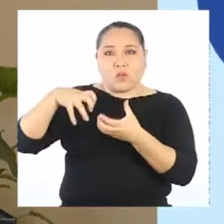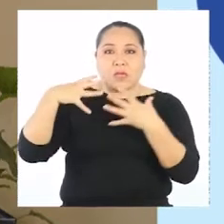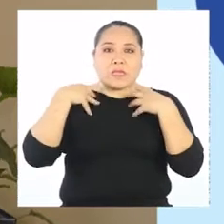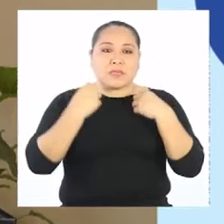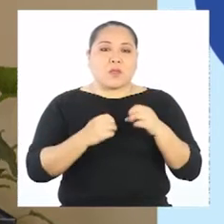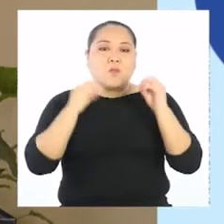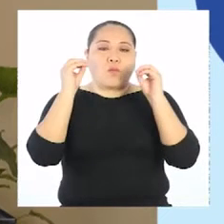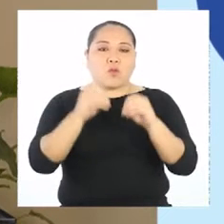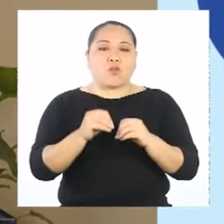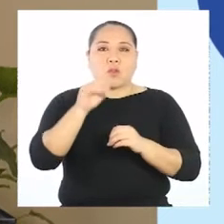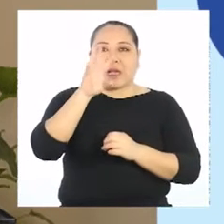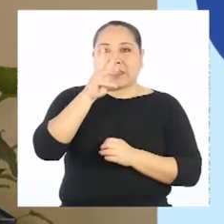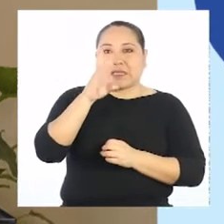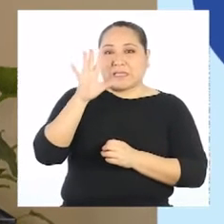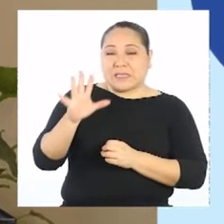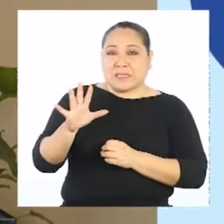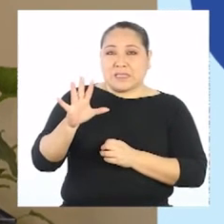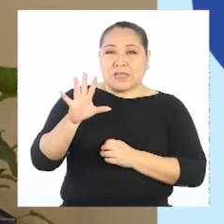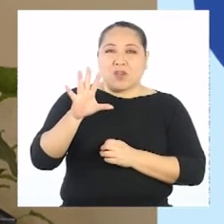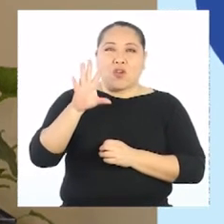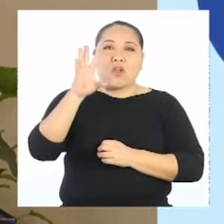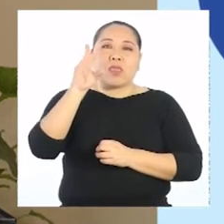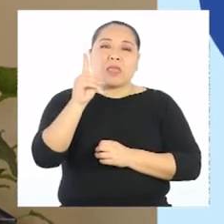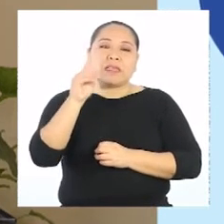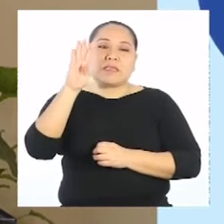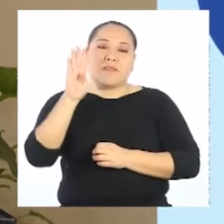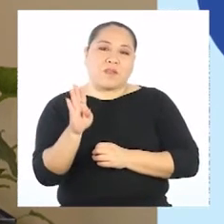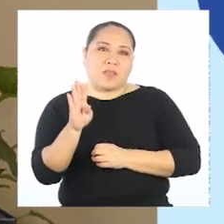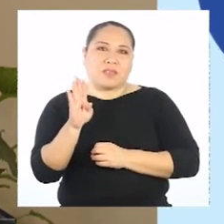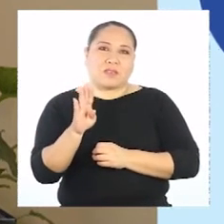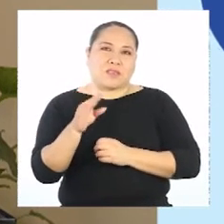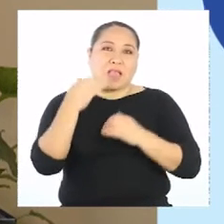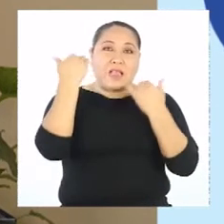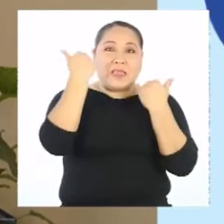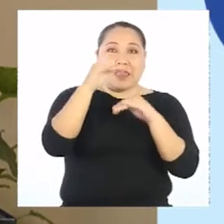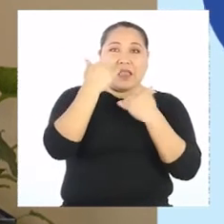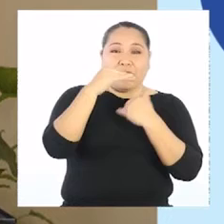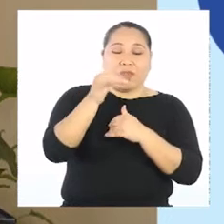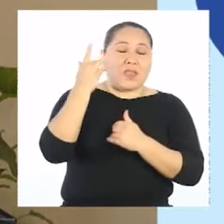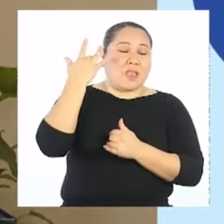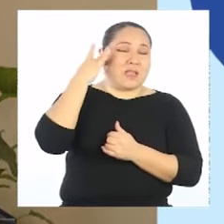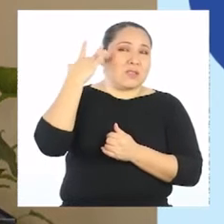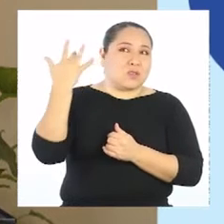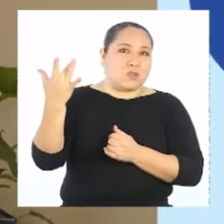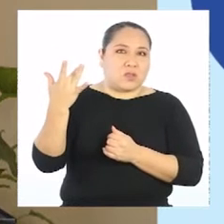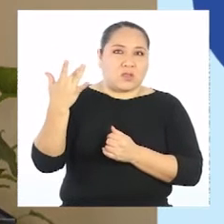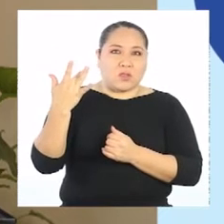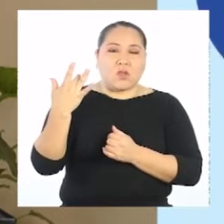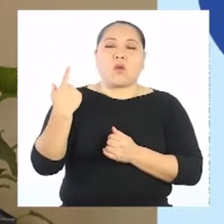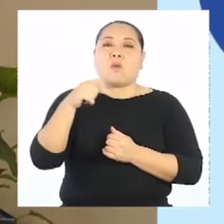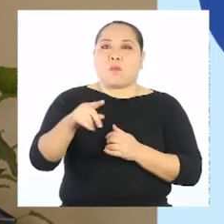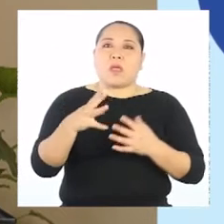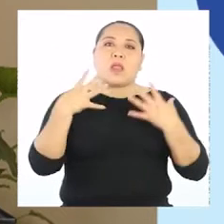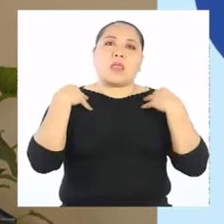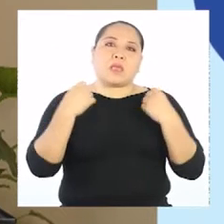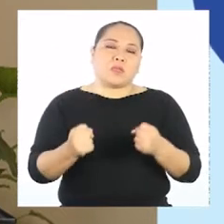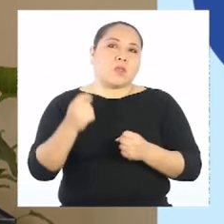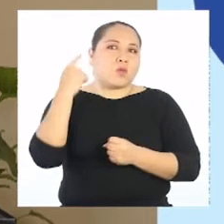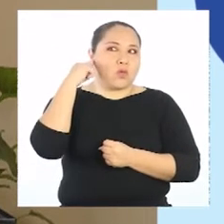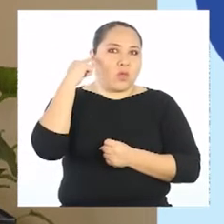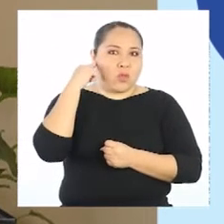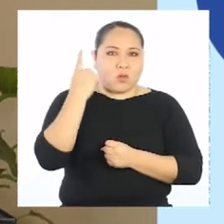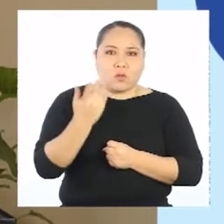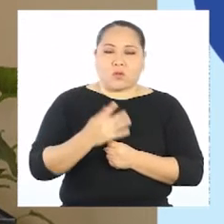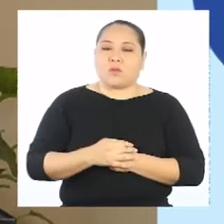Salud sitúa en los 65 decibelios, el límite recomendable de sonido apto para